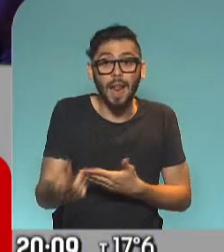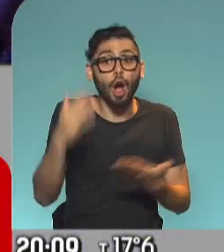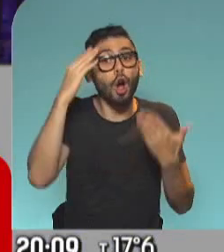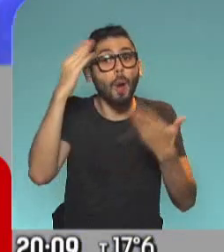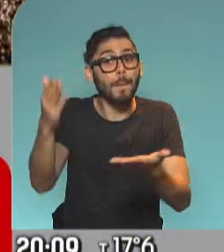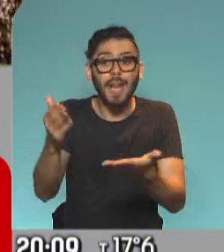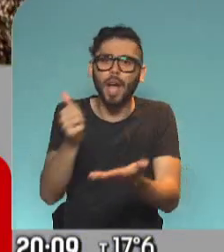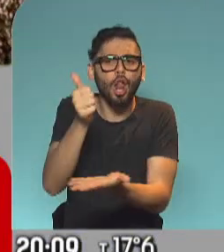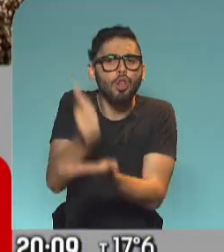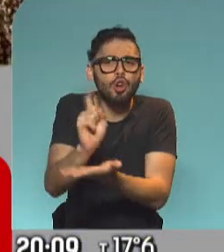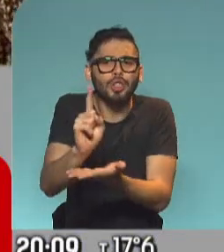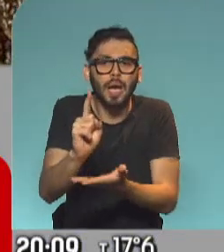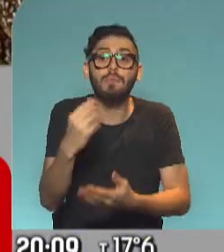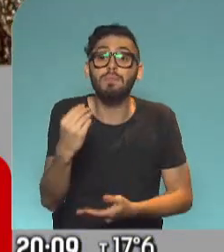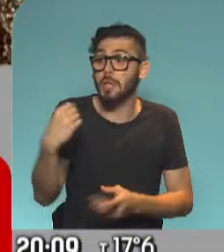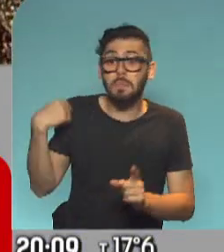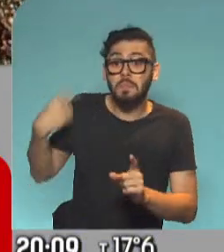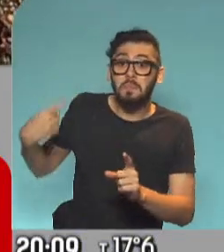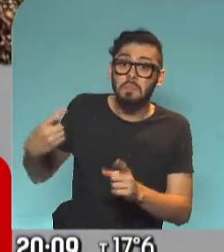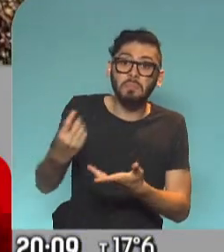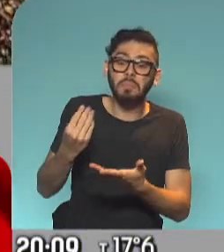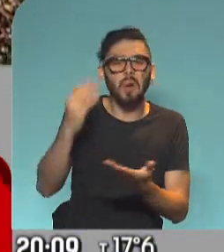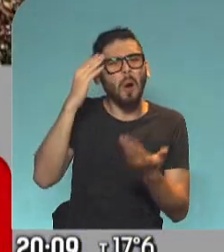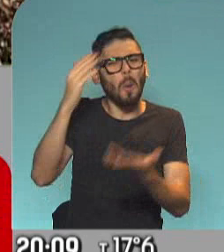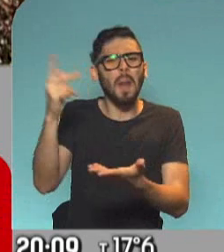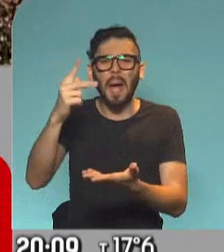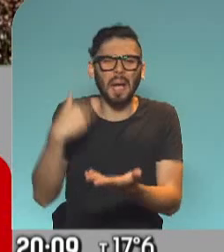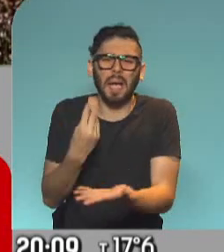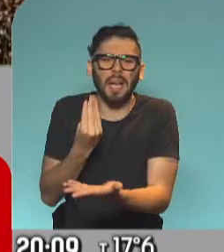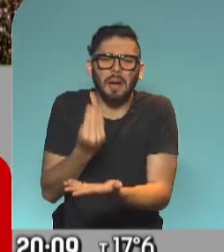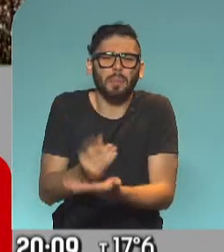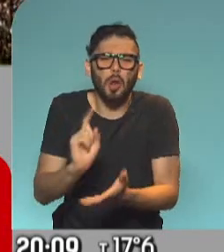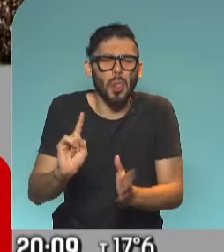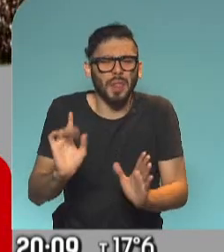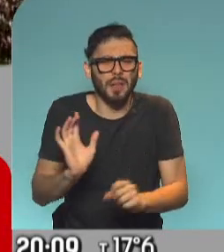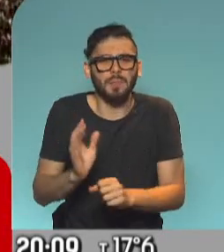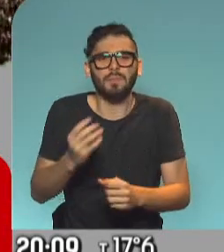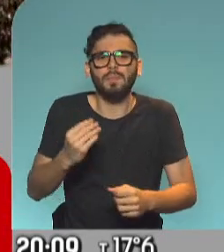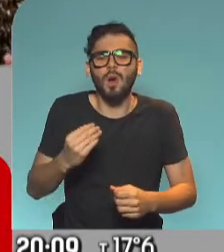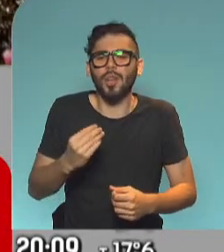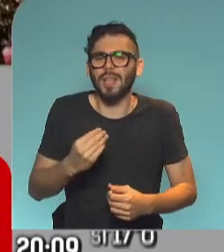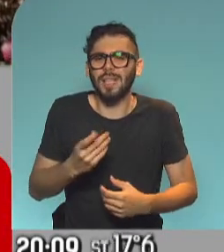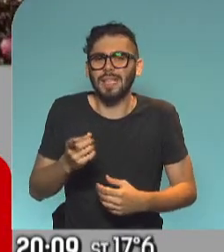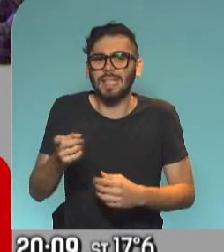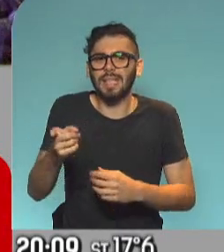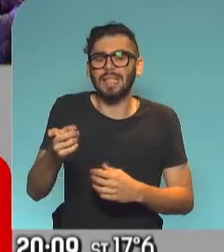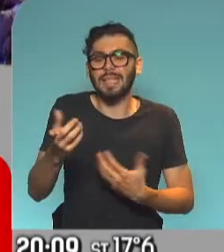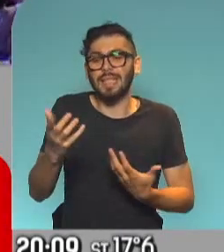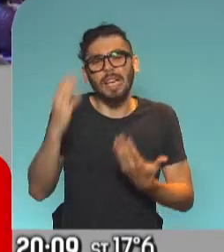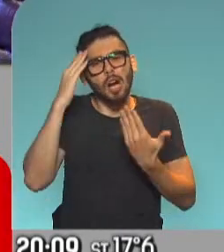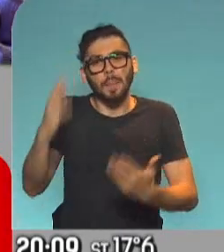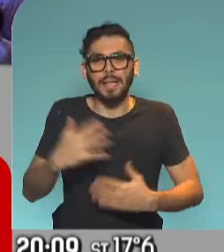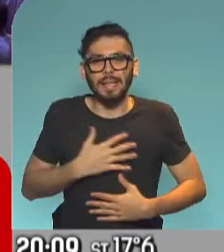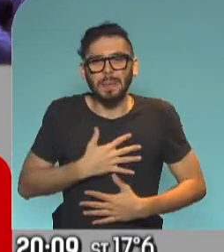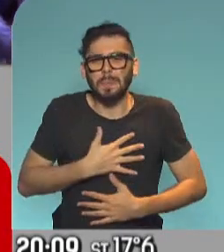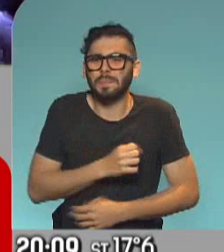porque ella no suele hacerlo, no suele participar de homenajes a Néstor Kirchner, por lo que le significa ese tipo de homenajes,